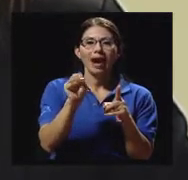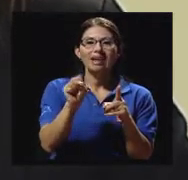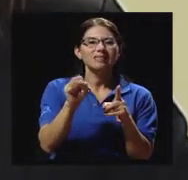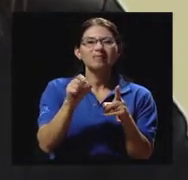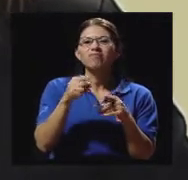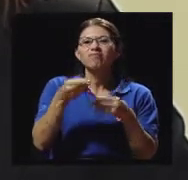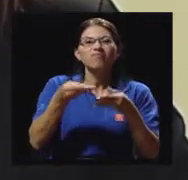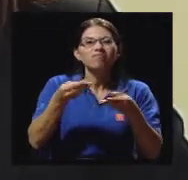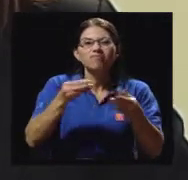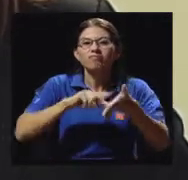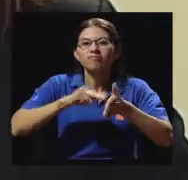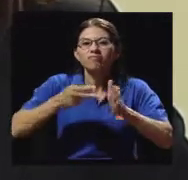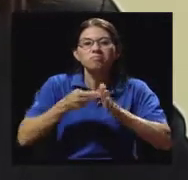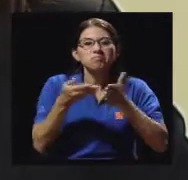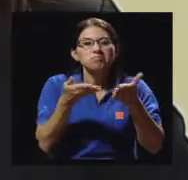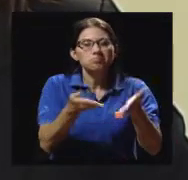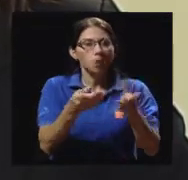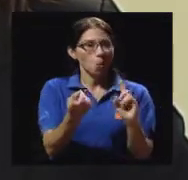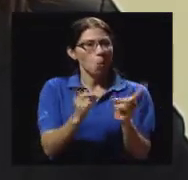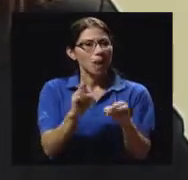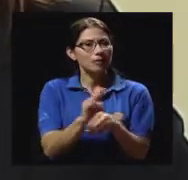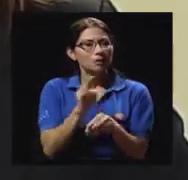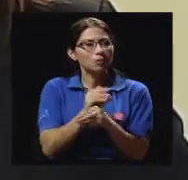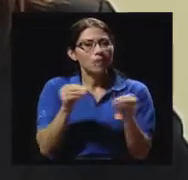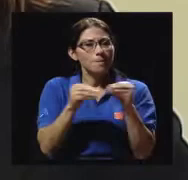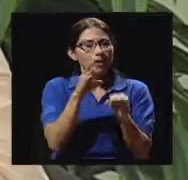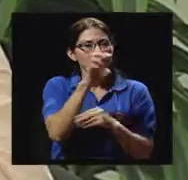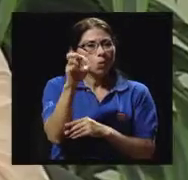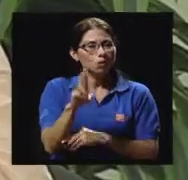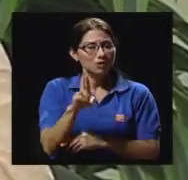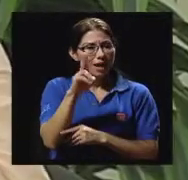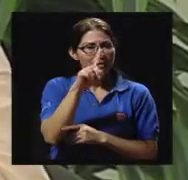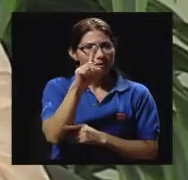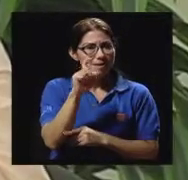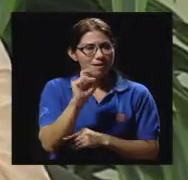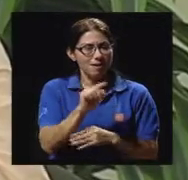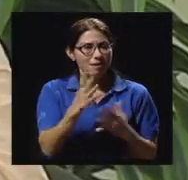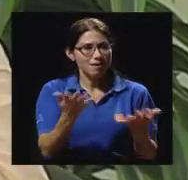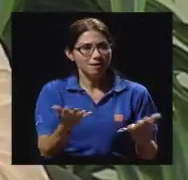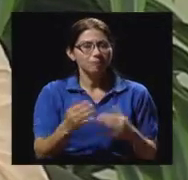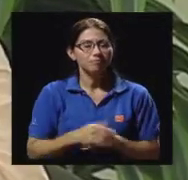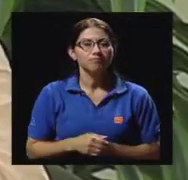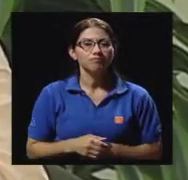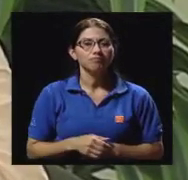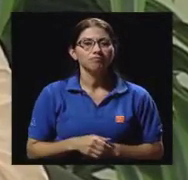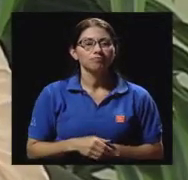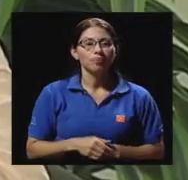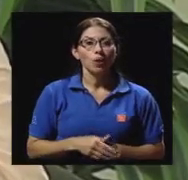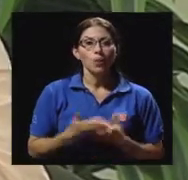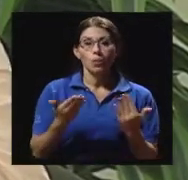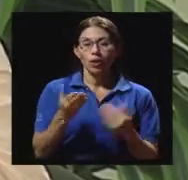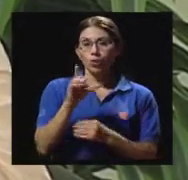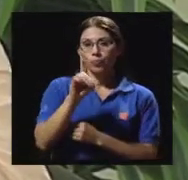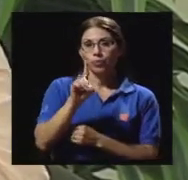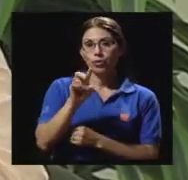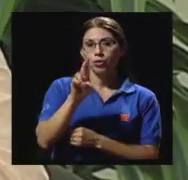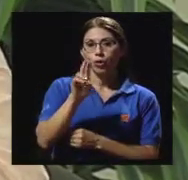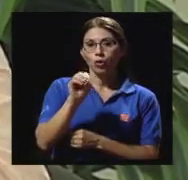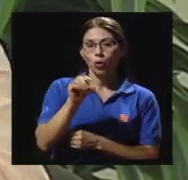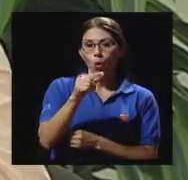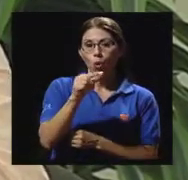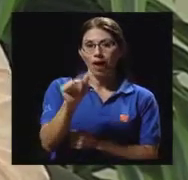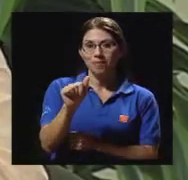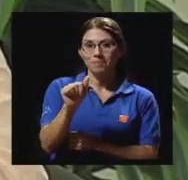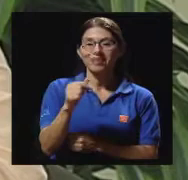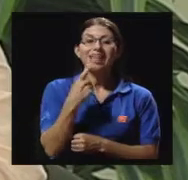nuestro país, con base también a su experiencia en el IAFA, doña Giselle. Claro, claro que sí. Pues droga, según la Organización